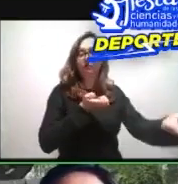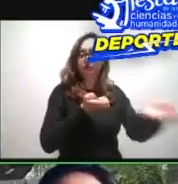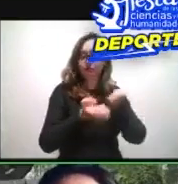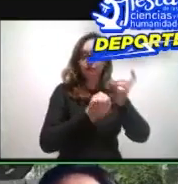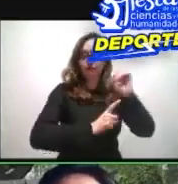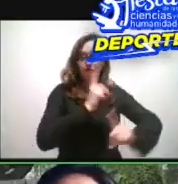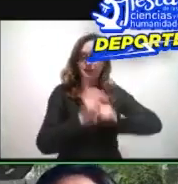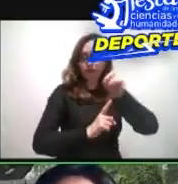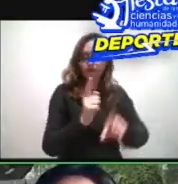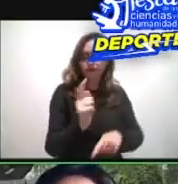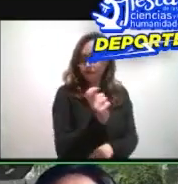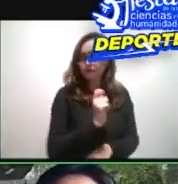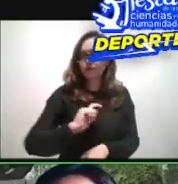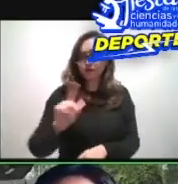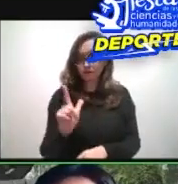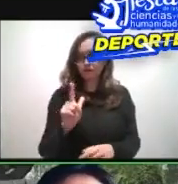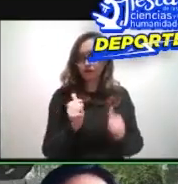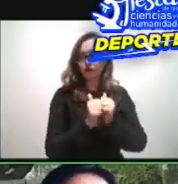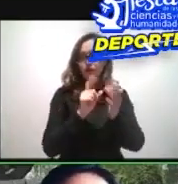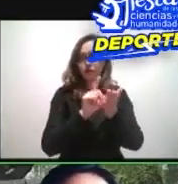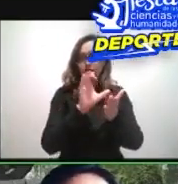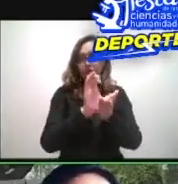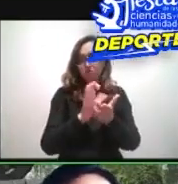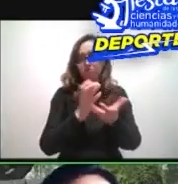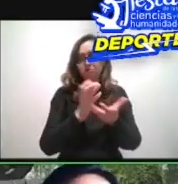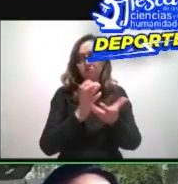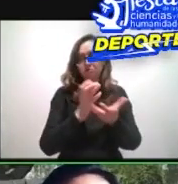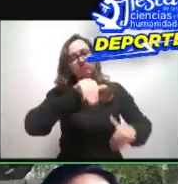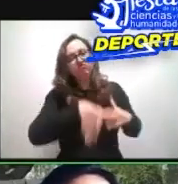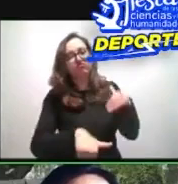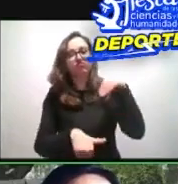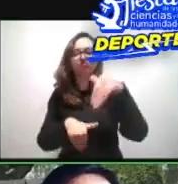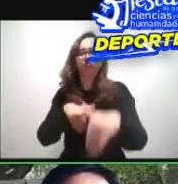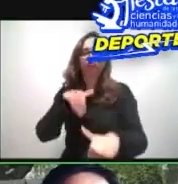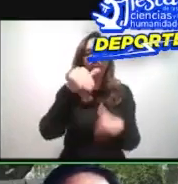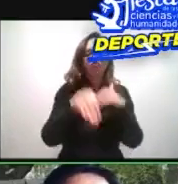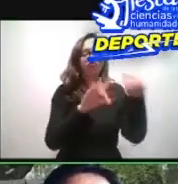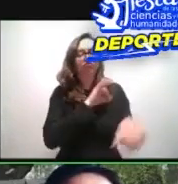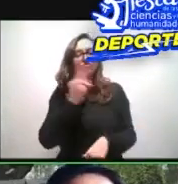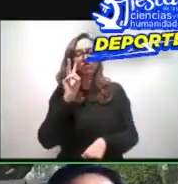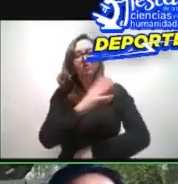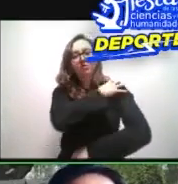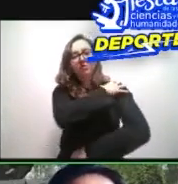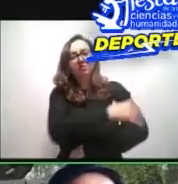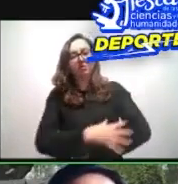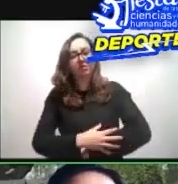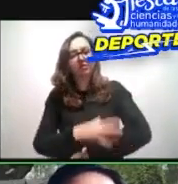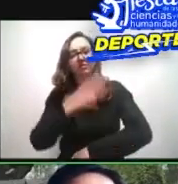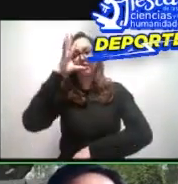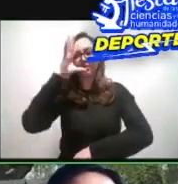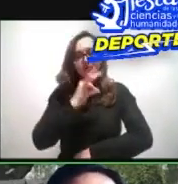que se dedica a nadar y que tiene una alteración en su brazo. Y lo que estamos observando es